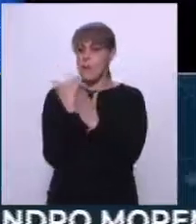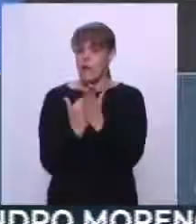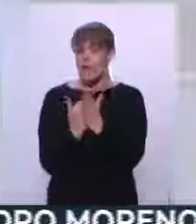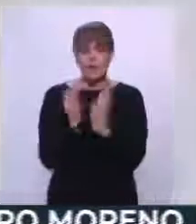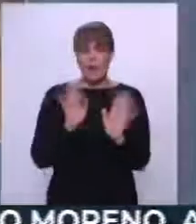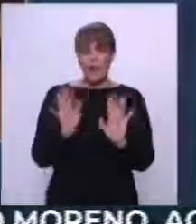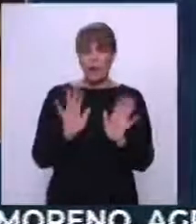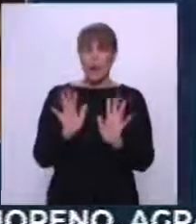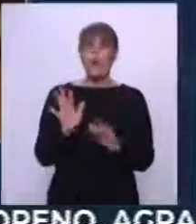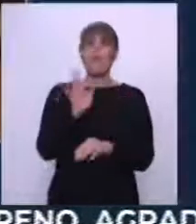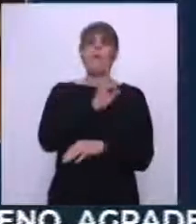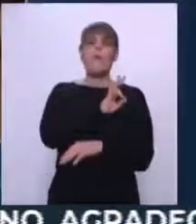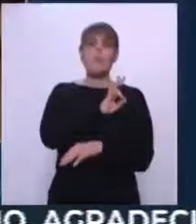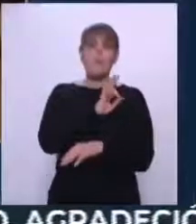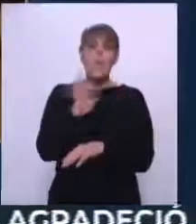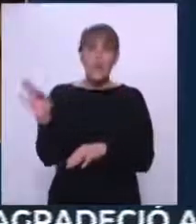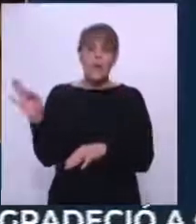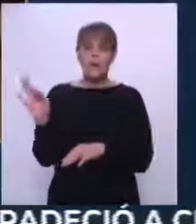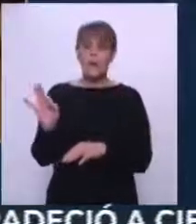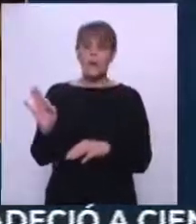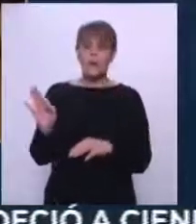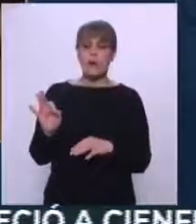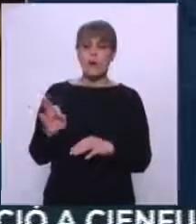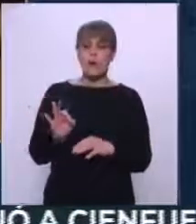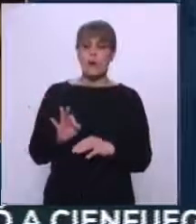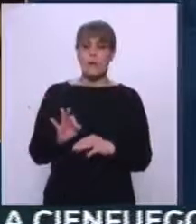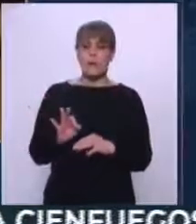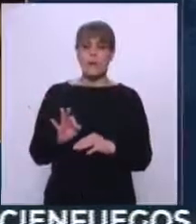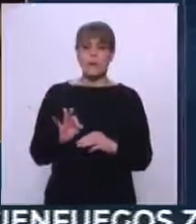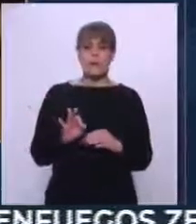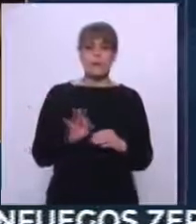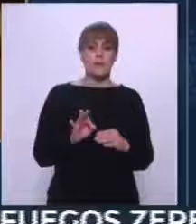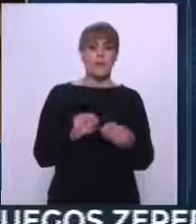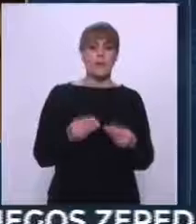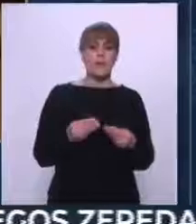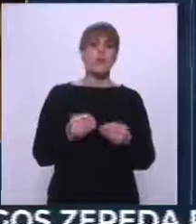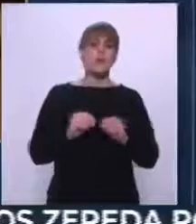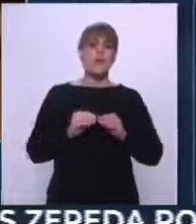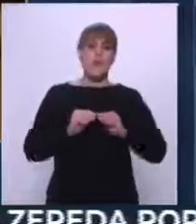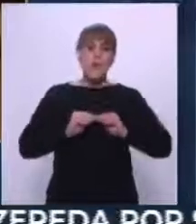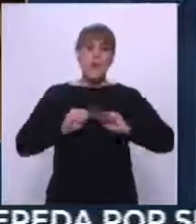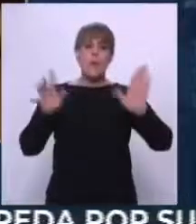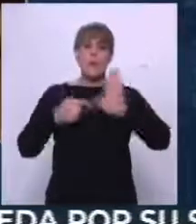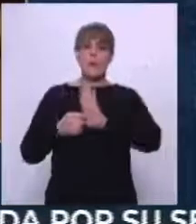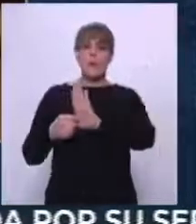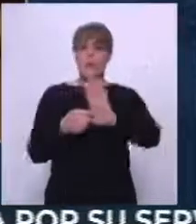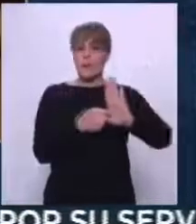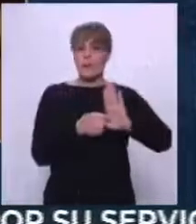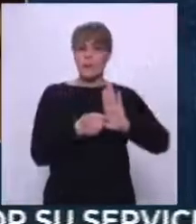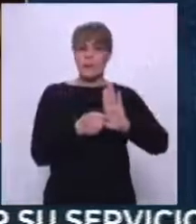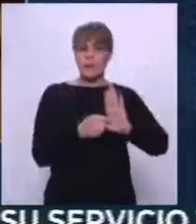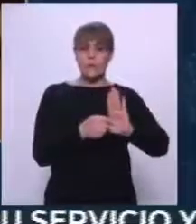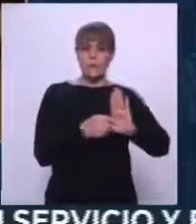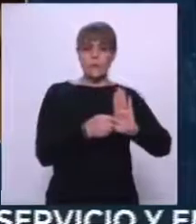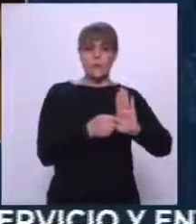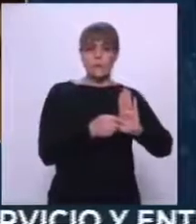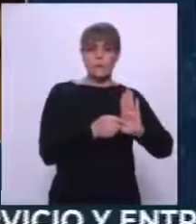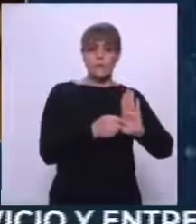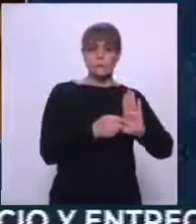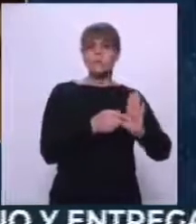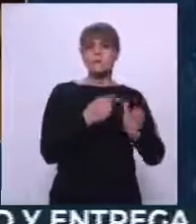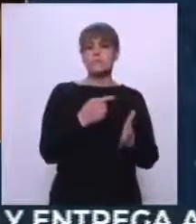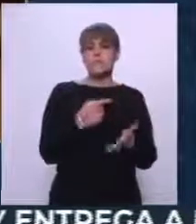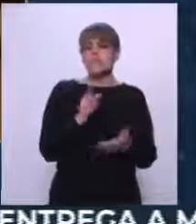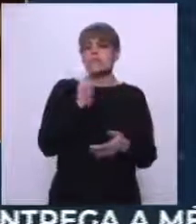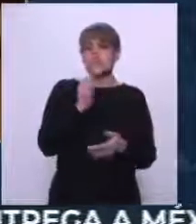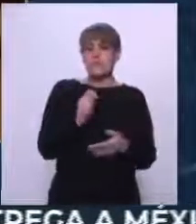se podía presentar el expediente a todos. Sin condiciones quiere decir que se lo dieron al gobierno de México para